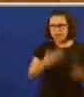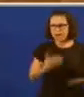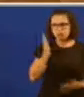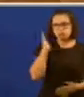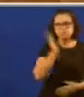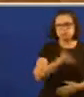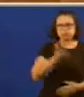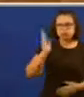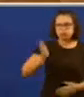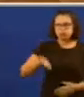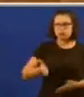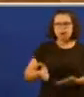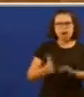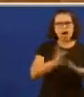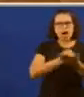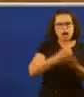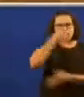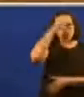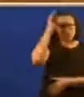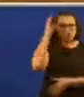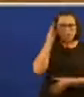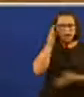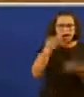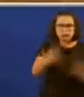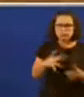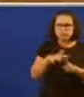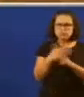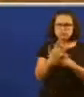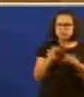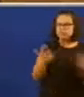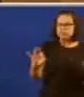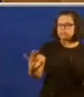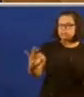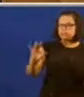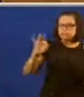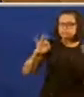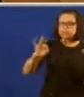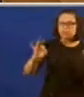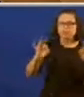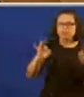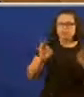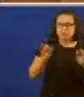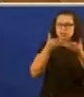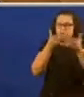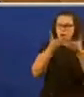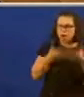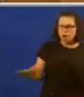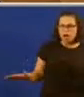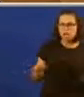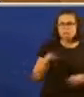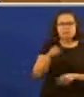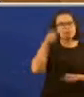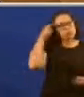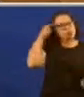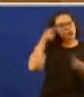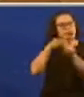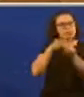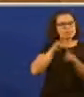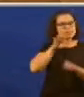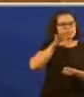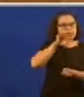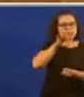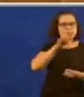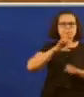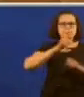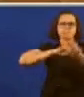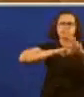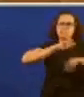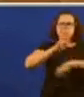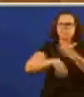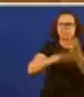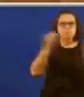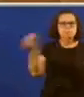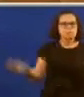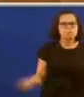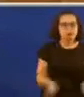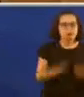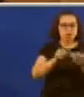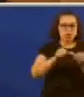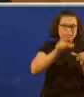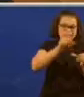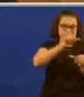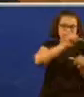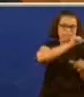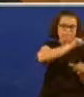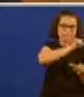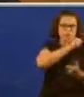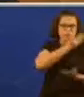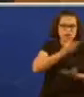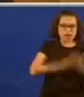realmente un momento crucial que abre unha oportunidade para construir un país mellor e para non repetir os erros do